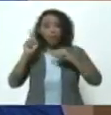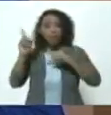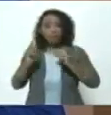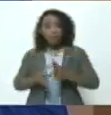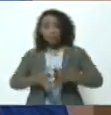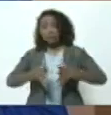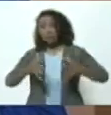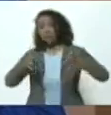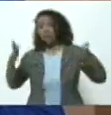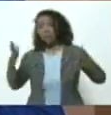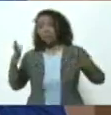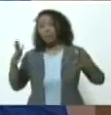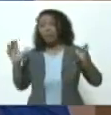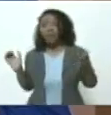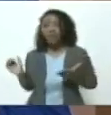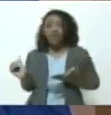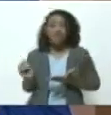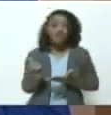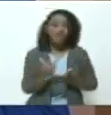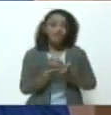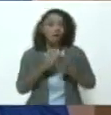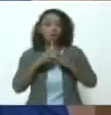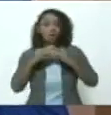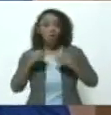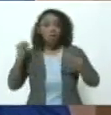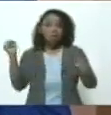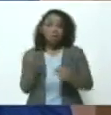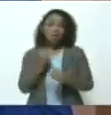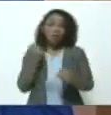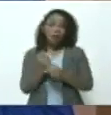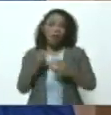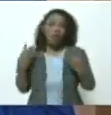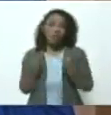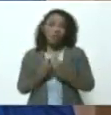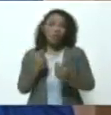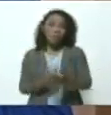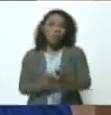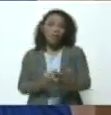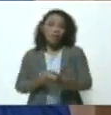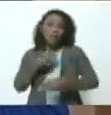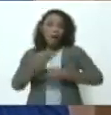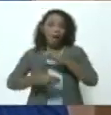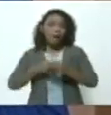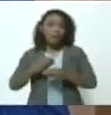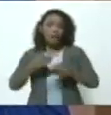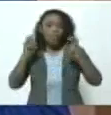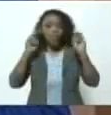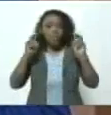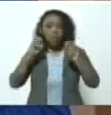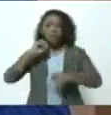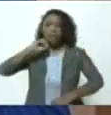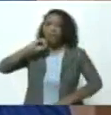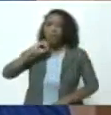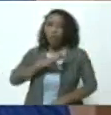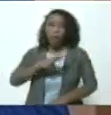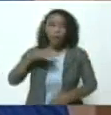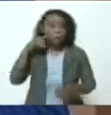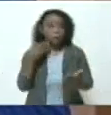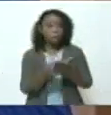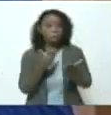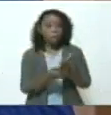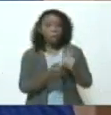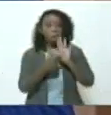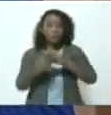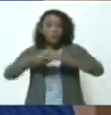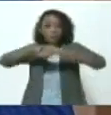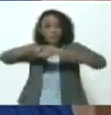tamaño, que nos reúne a todos para trabajar como hermanos, para hacer un producto histórico que muestra nuestras